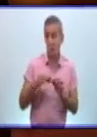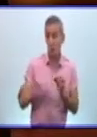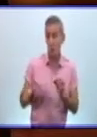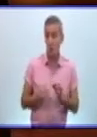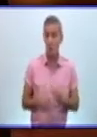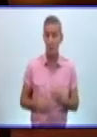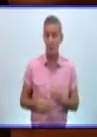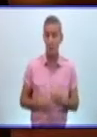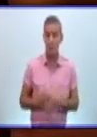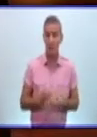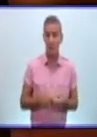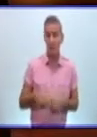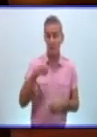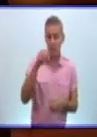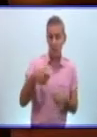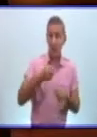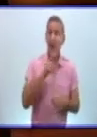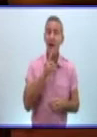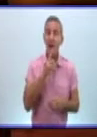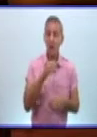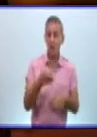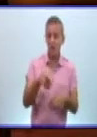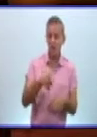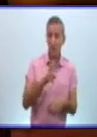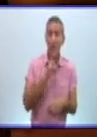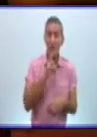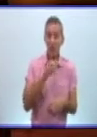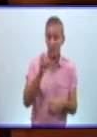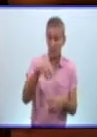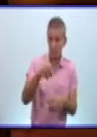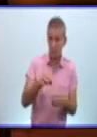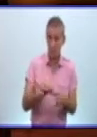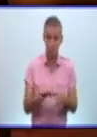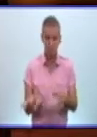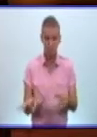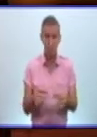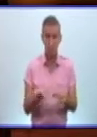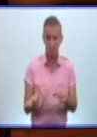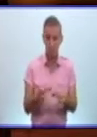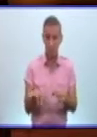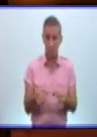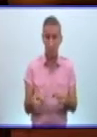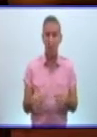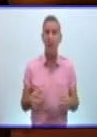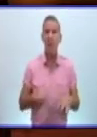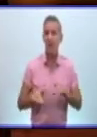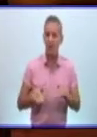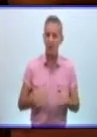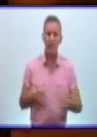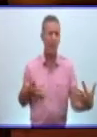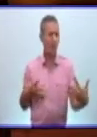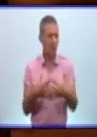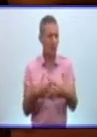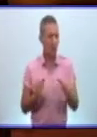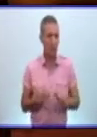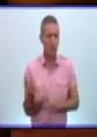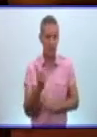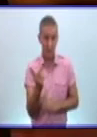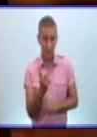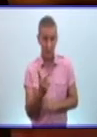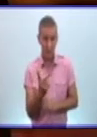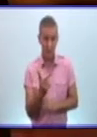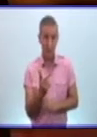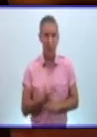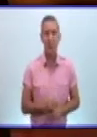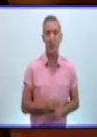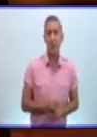lo lavamos y al arroz añadimos agua. Ya ahí estamos preparando una mezcla de dos